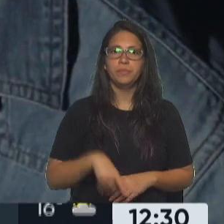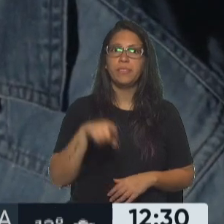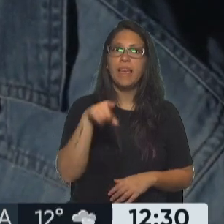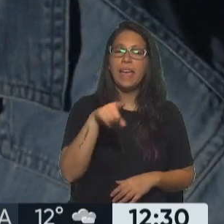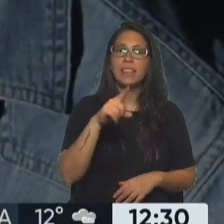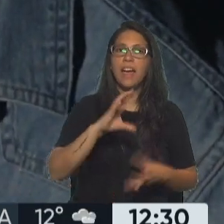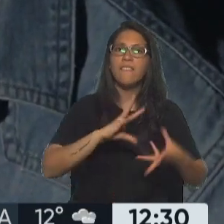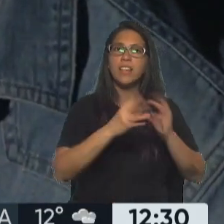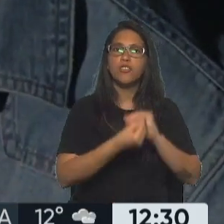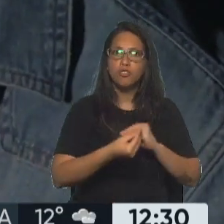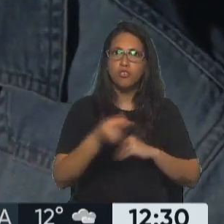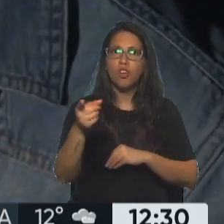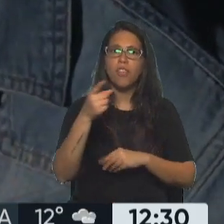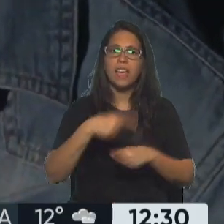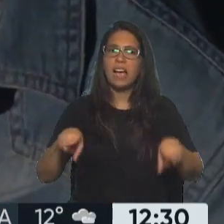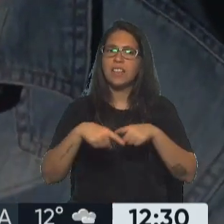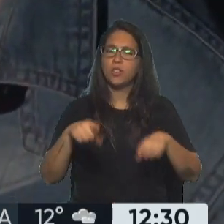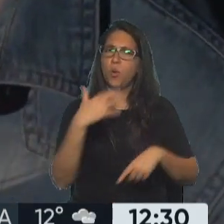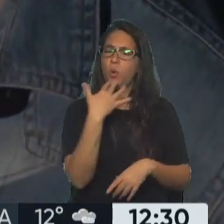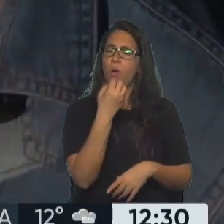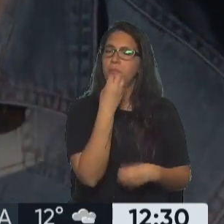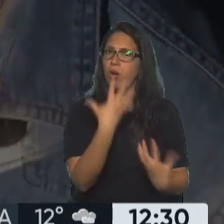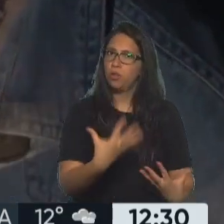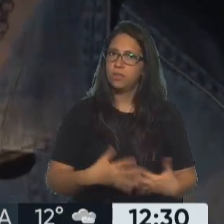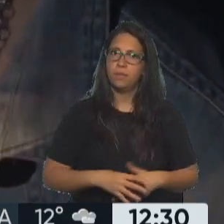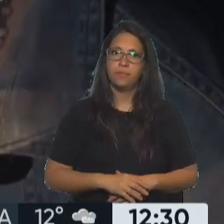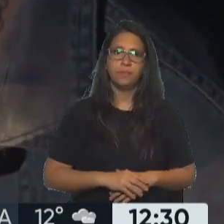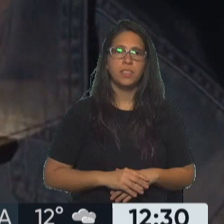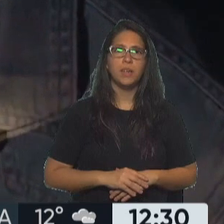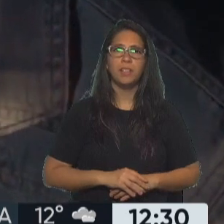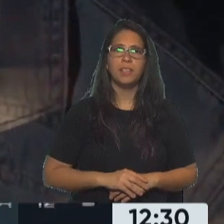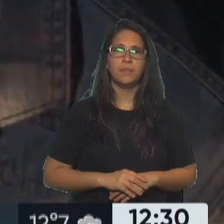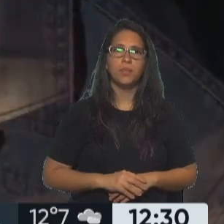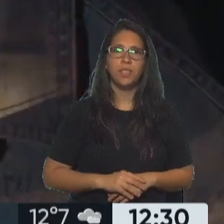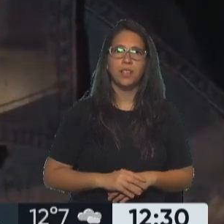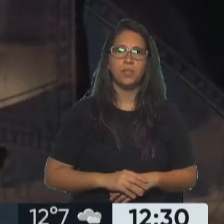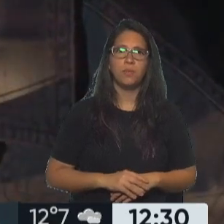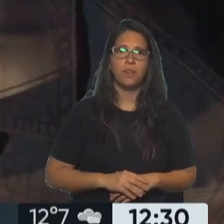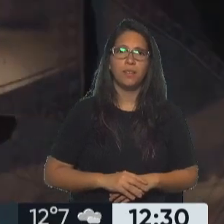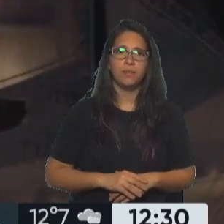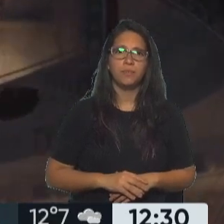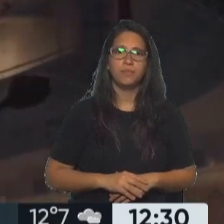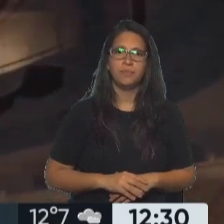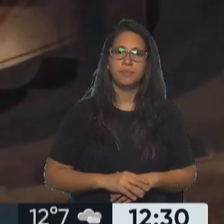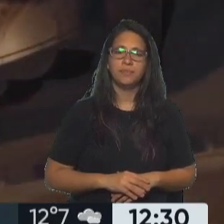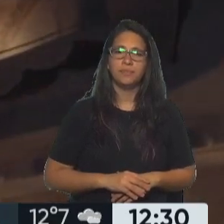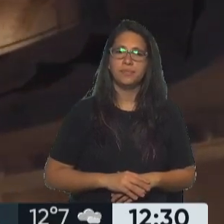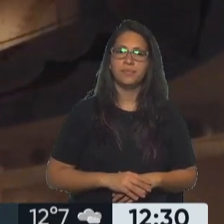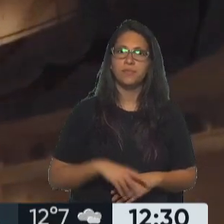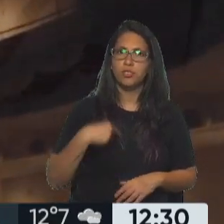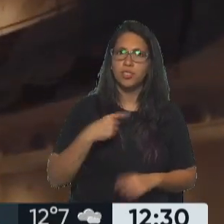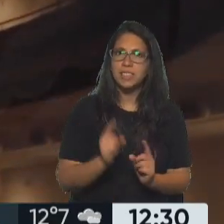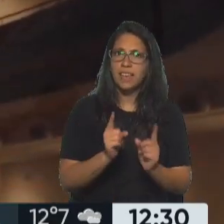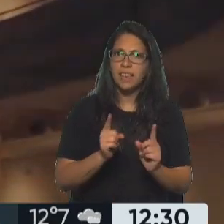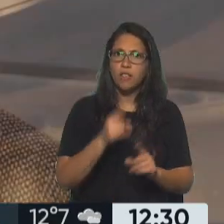versión de Van der Mole. Qué hermosura, ¿no? Bueno, me debía esa grabación. Es una canción que toco muy seguido en los